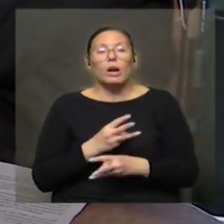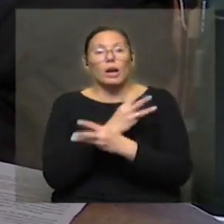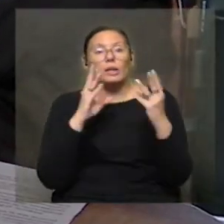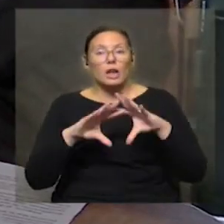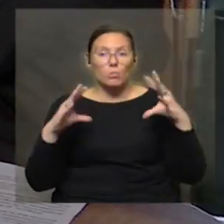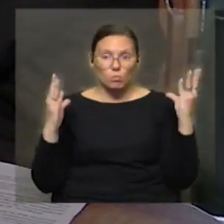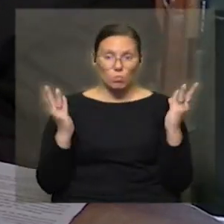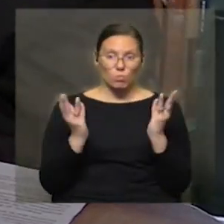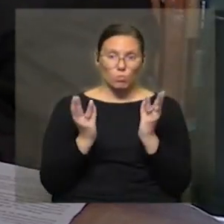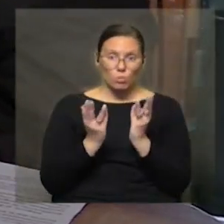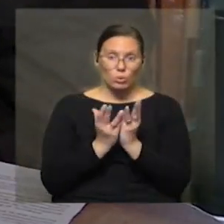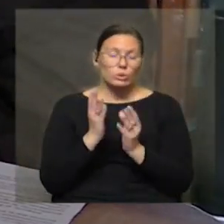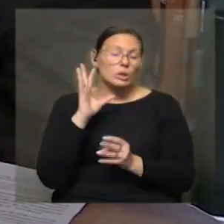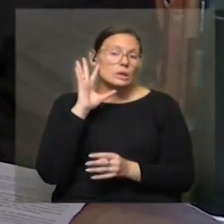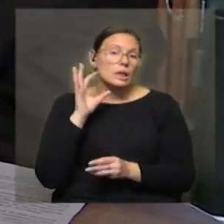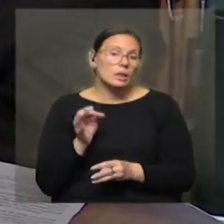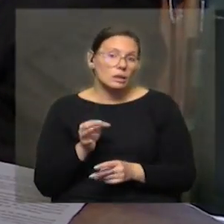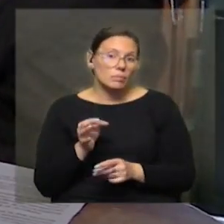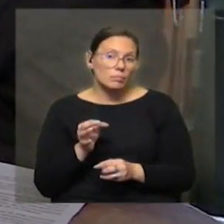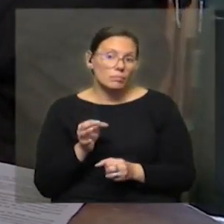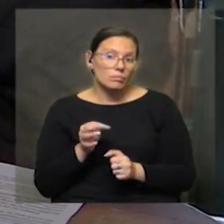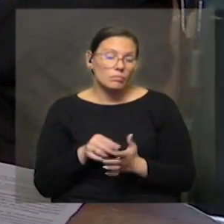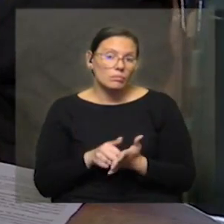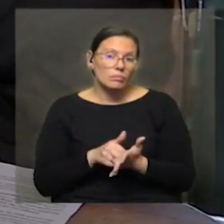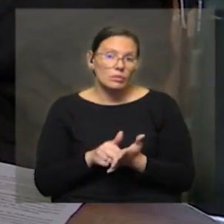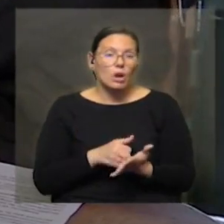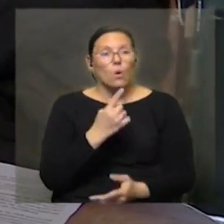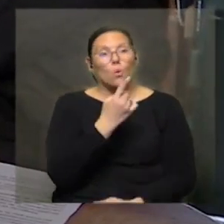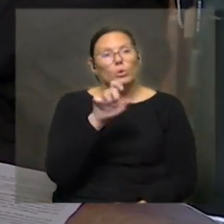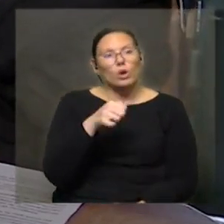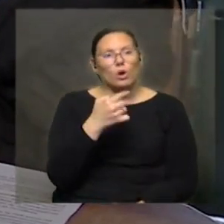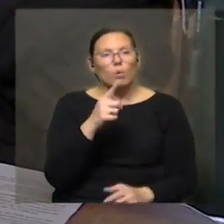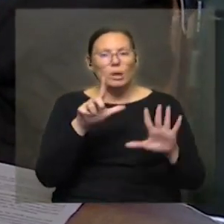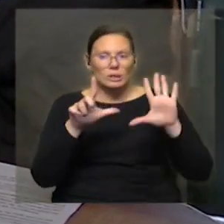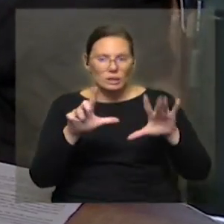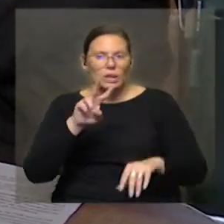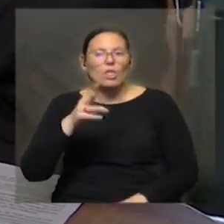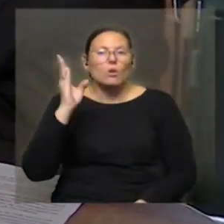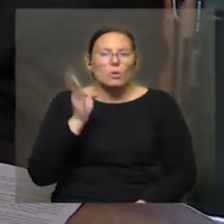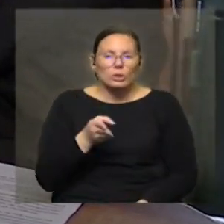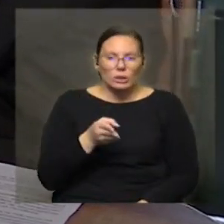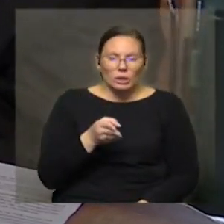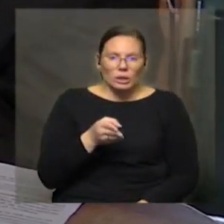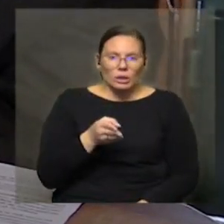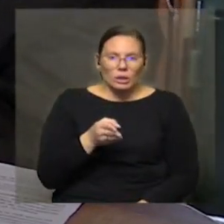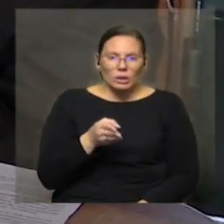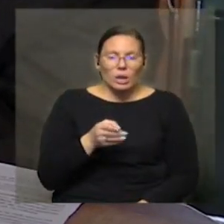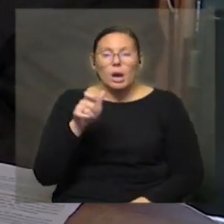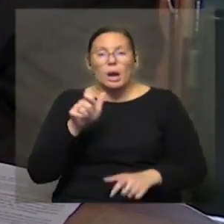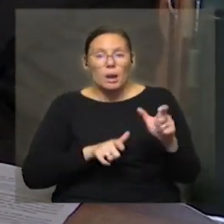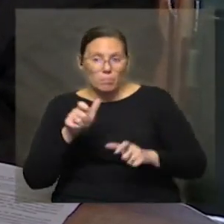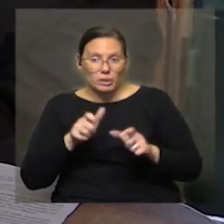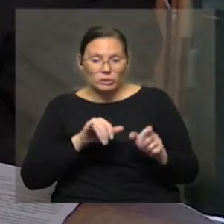mundo, por lo que se cree, es que va de un 1,7 a un 2% de